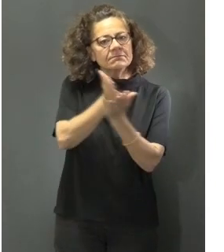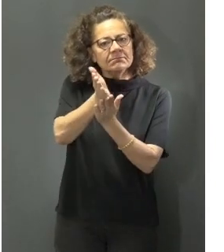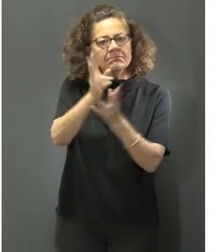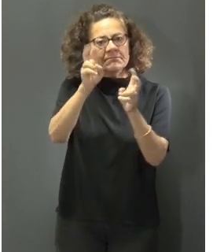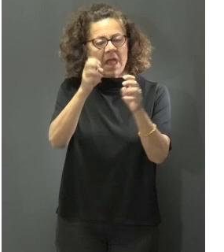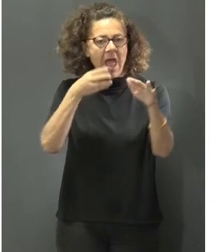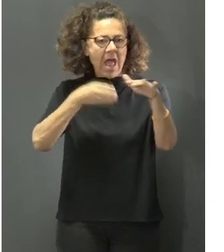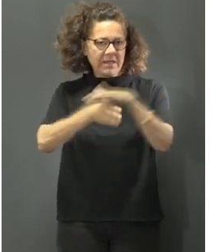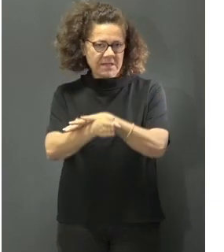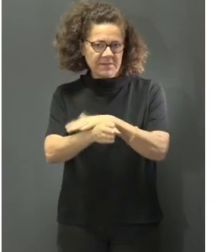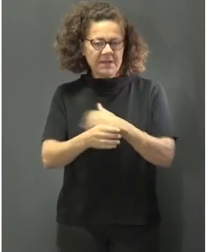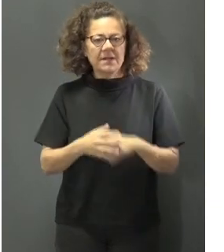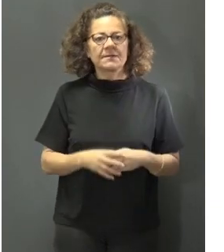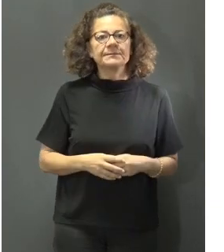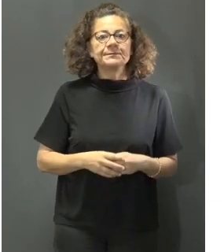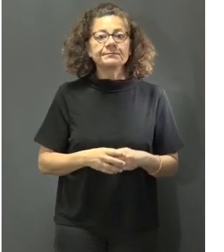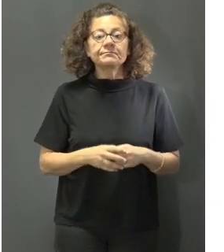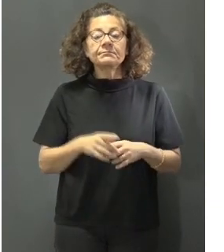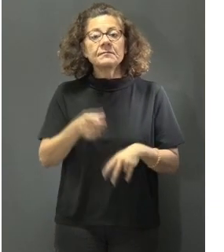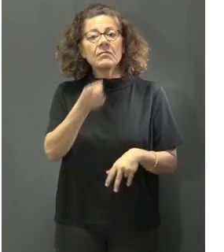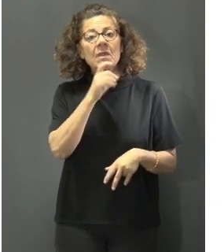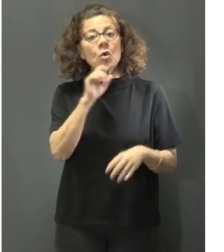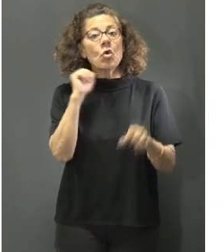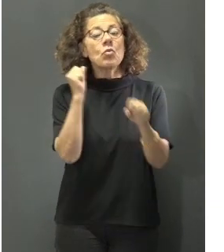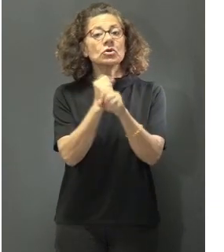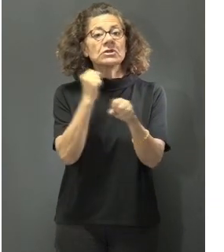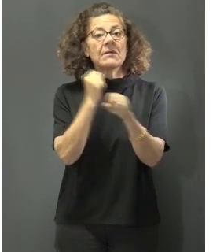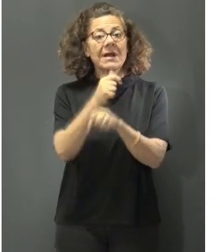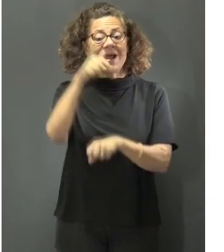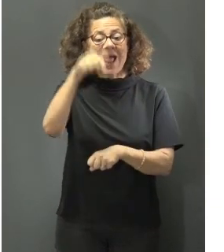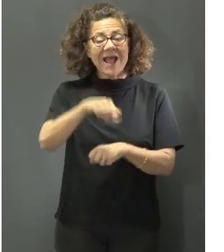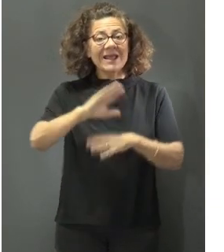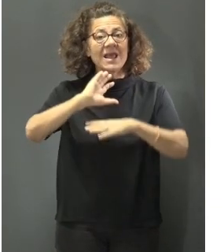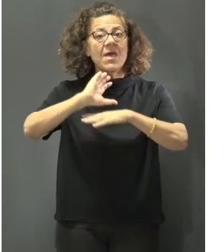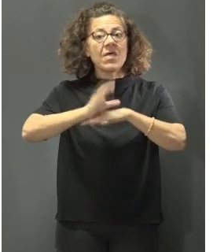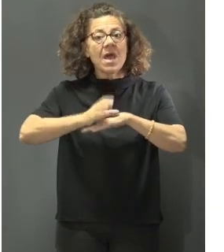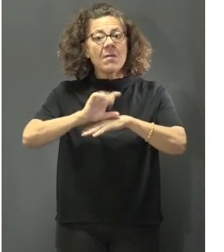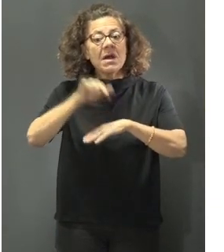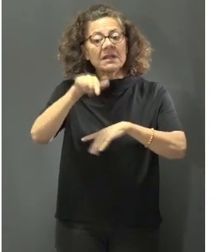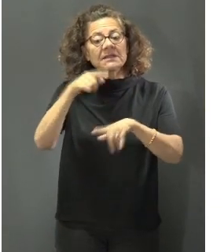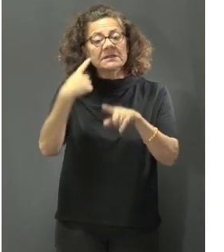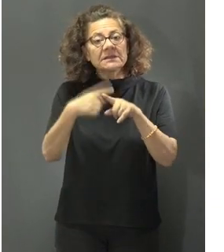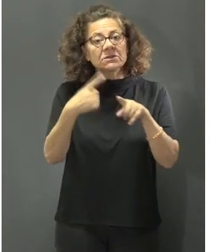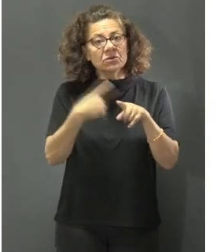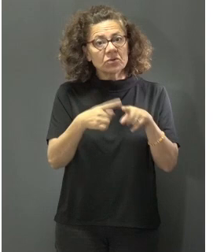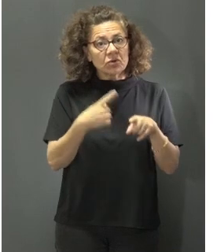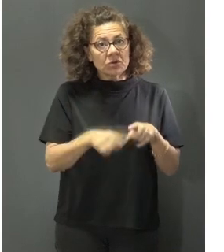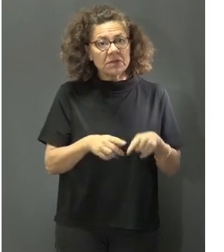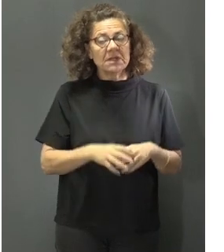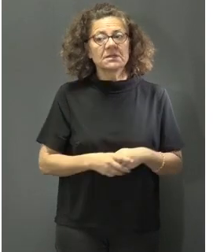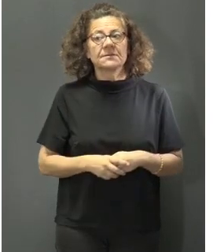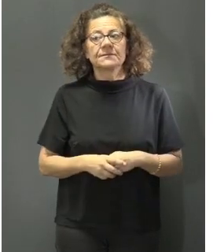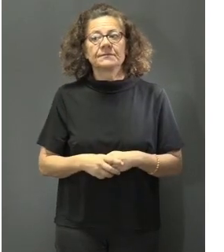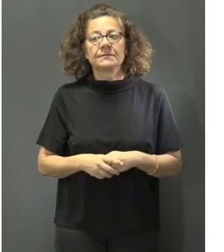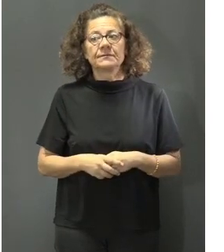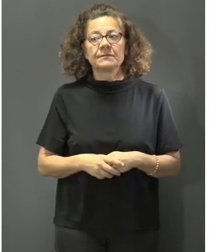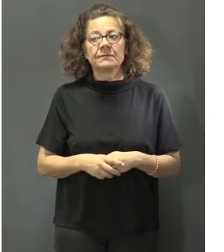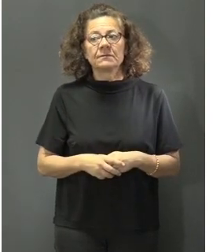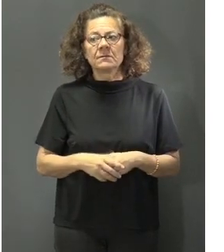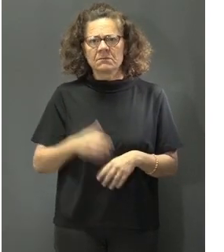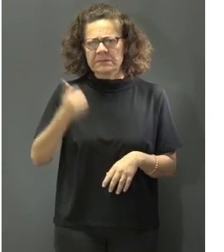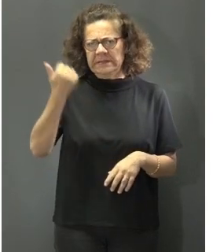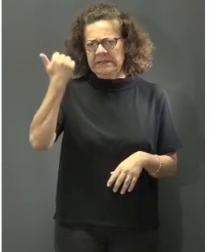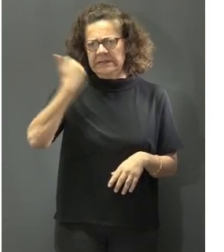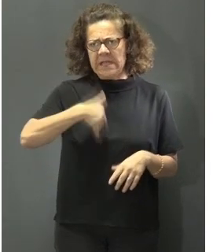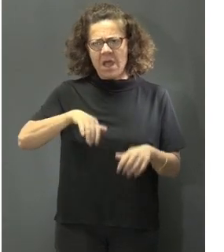accesibilidad. Sobre cómo se ha ido trabajando aquí en el CEAPAT sobre estos aspectos, pues ya